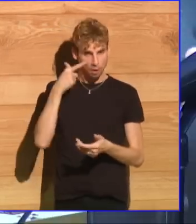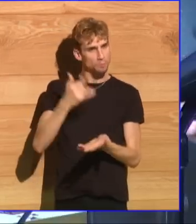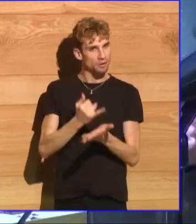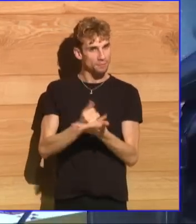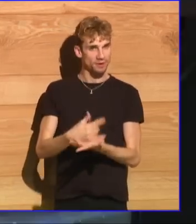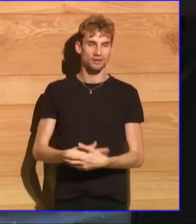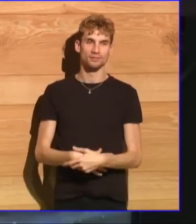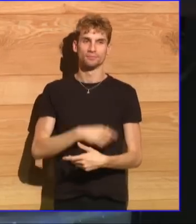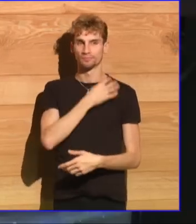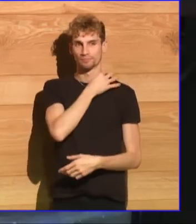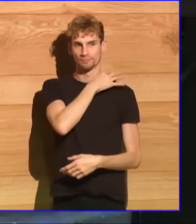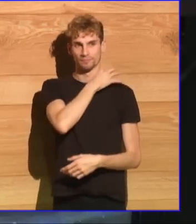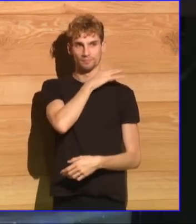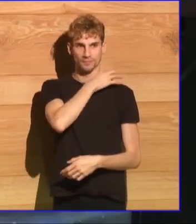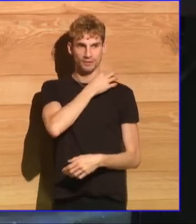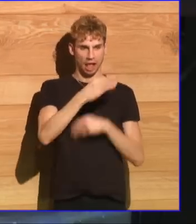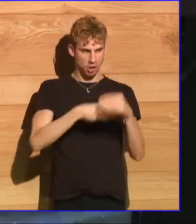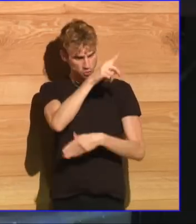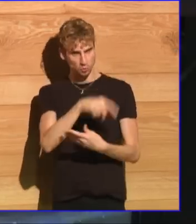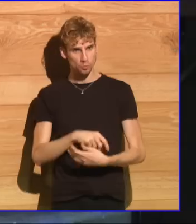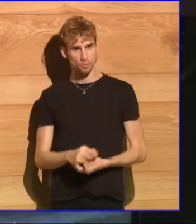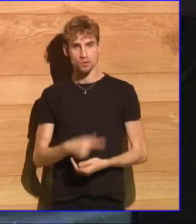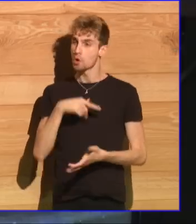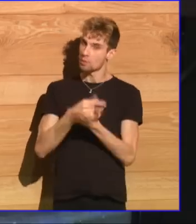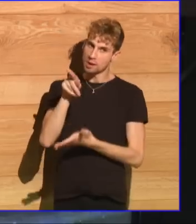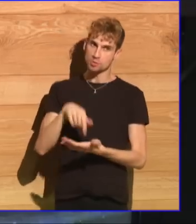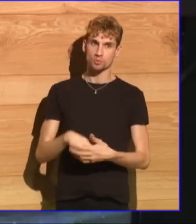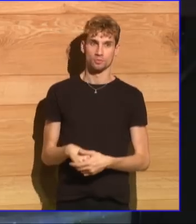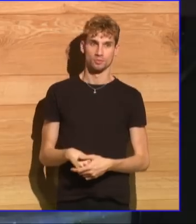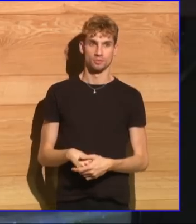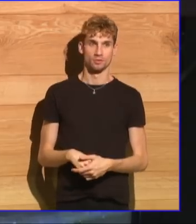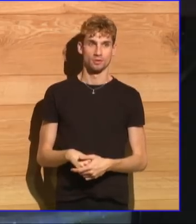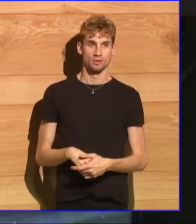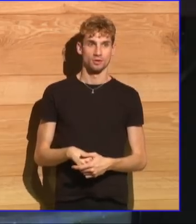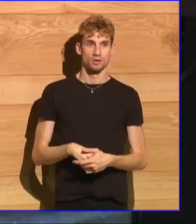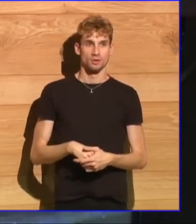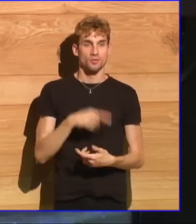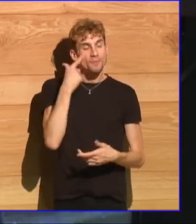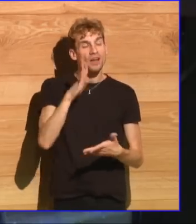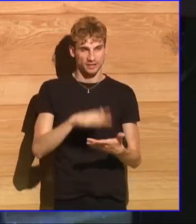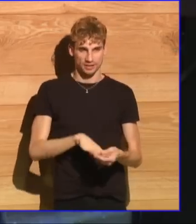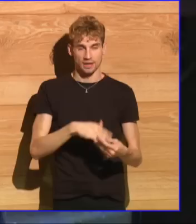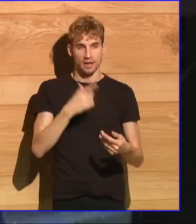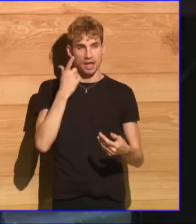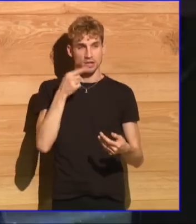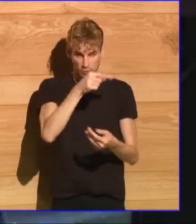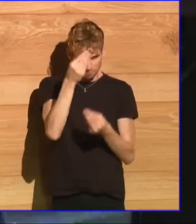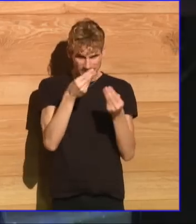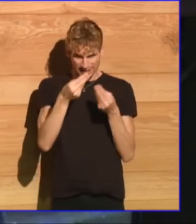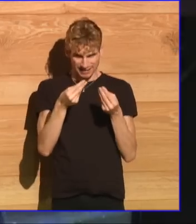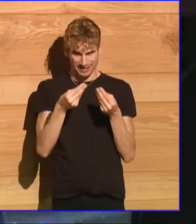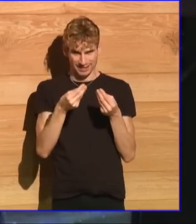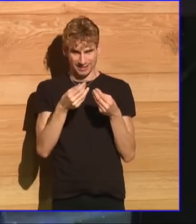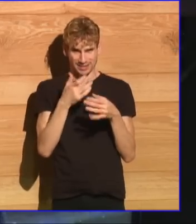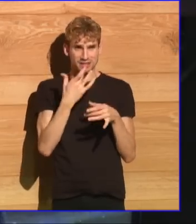¿Te has hecho el ejercicio? Yo Yo no voy a voy a probar. morder. Hazlo tú. Bueno, No, prueba. hazlo tú, Sí, Javi. claro. Tú, Es que mira, no me Juan, puedo creer. ¿tú alguna vez cuando